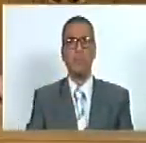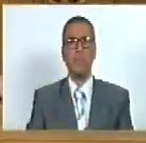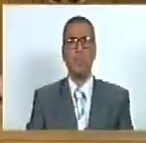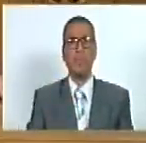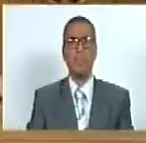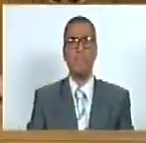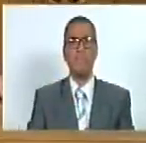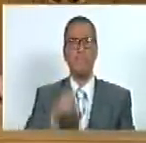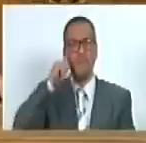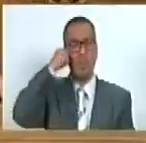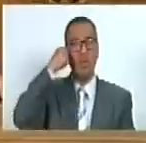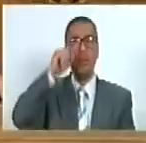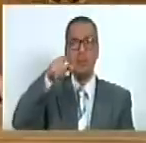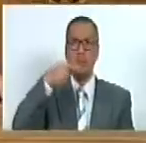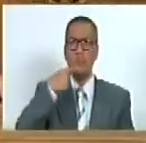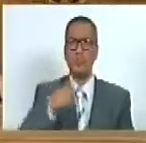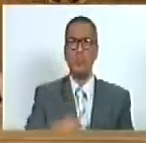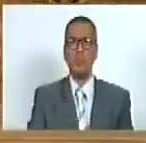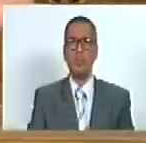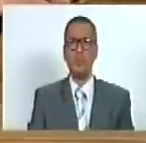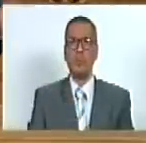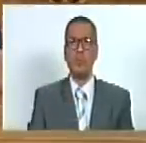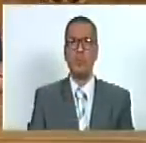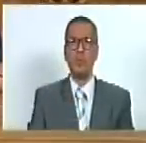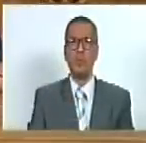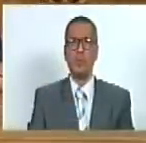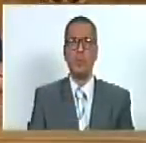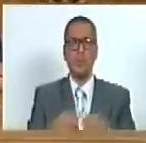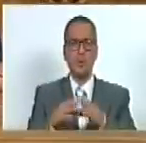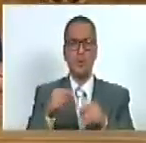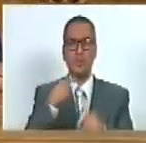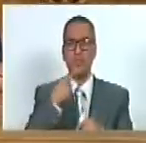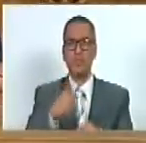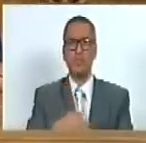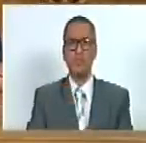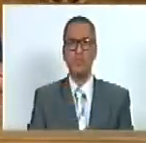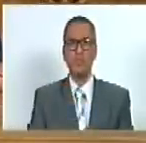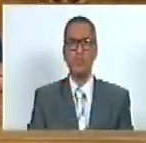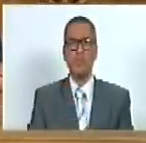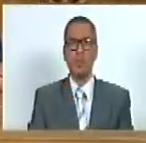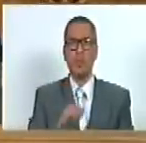En conmemoración, por supuesto, a la gesta de Chicago en